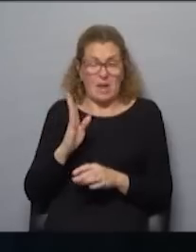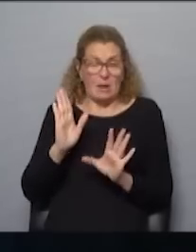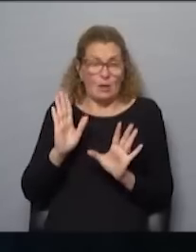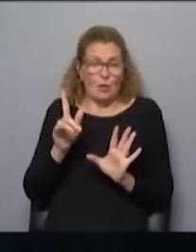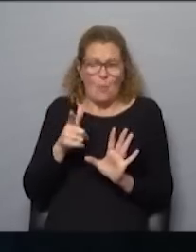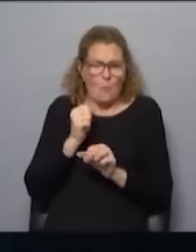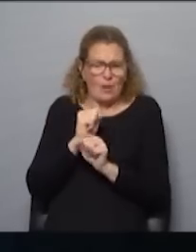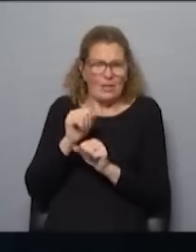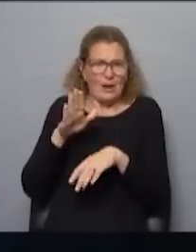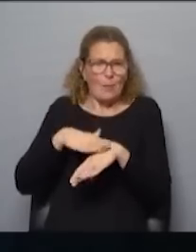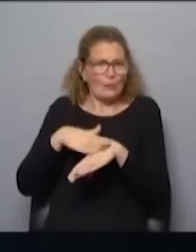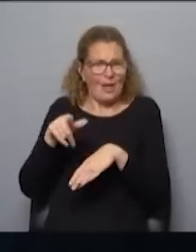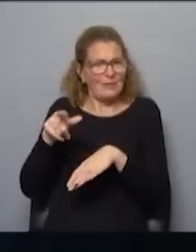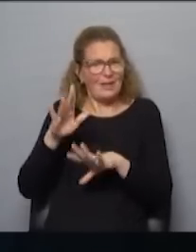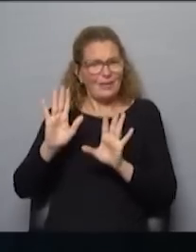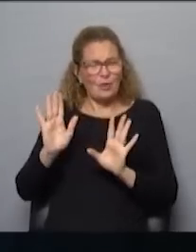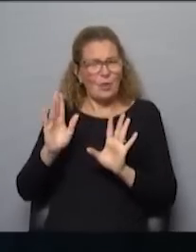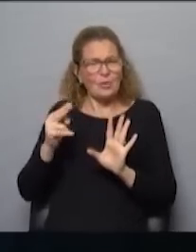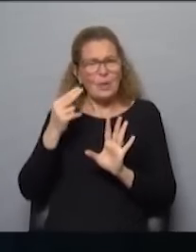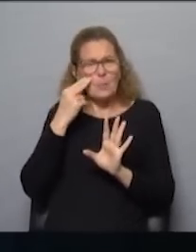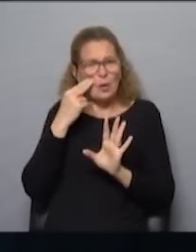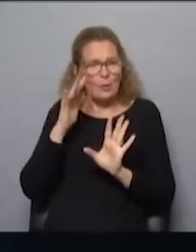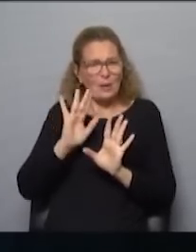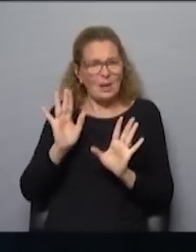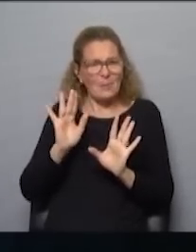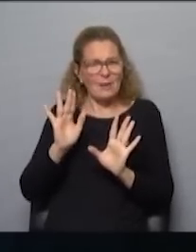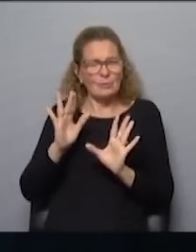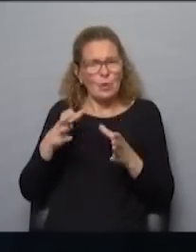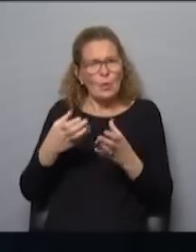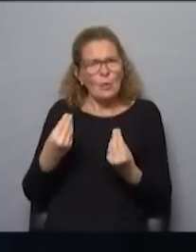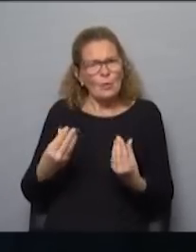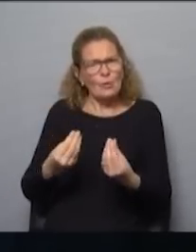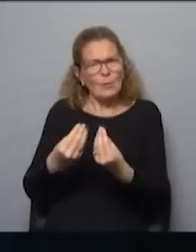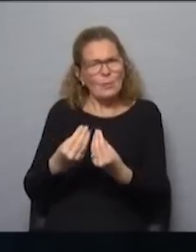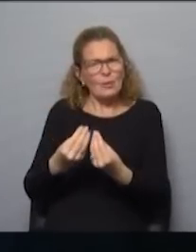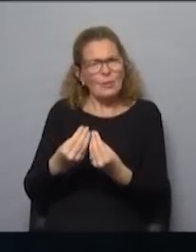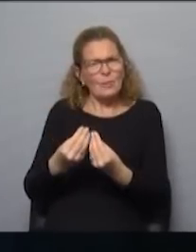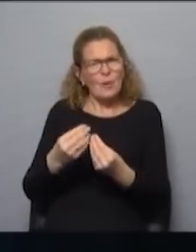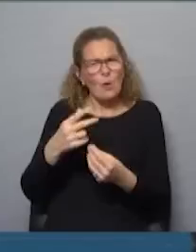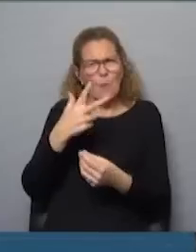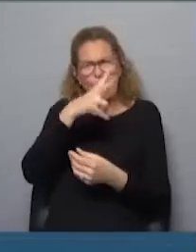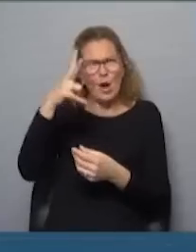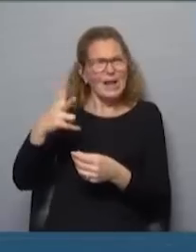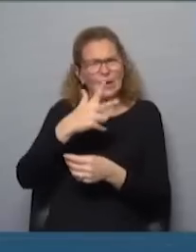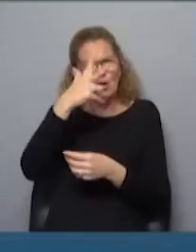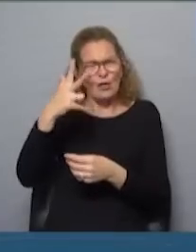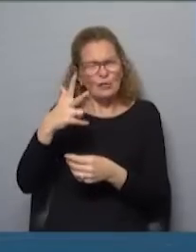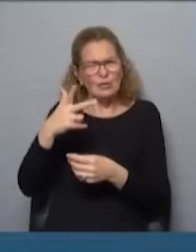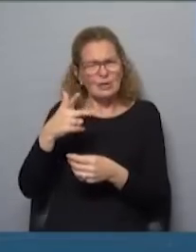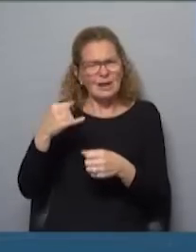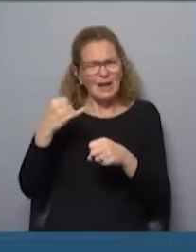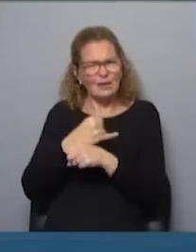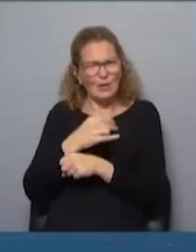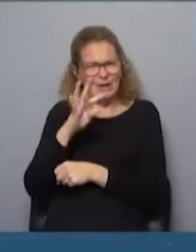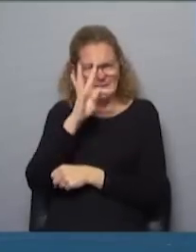el cometido de proveer un predio para excitar en molinos además de errores